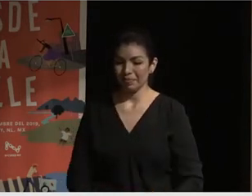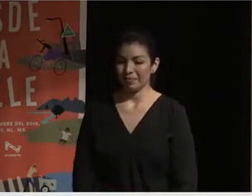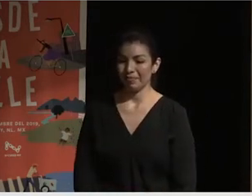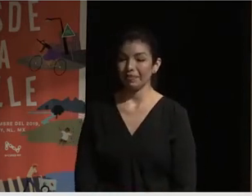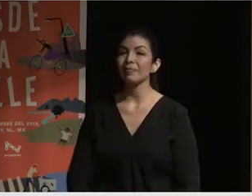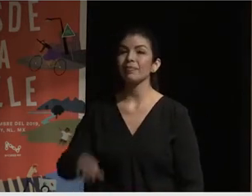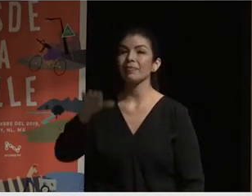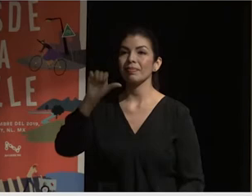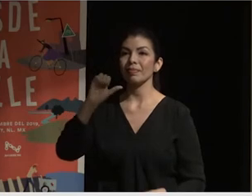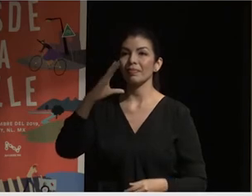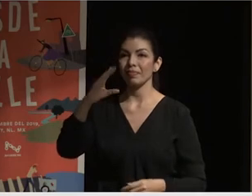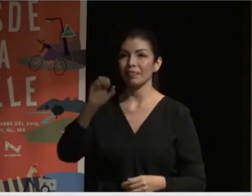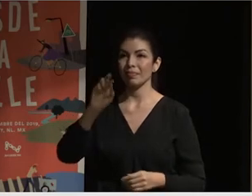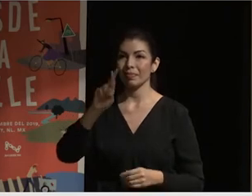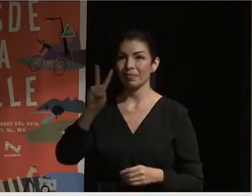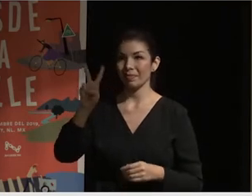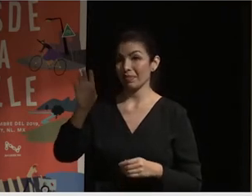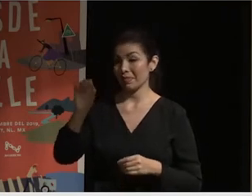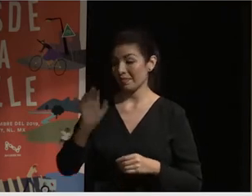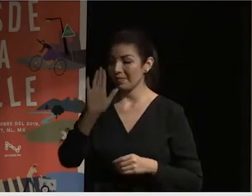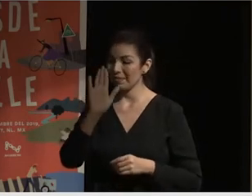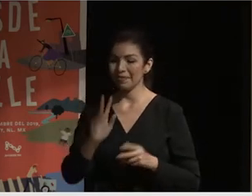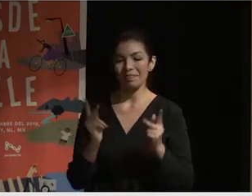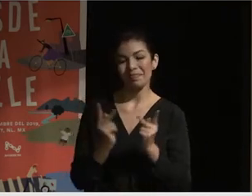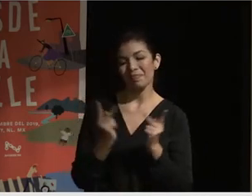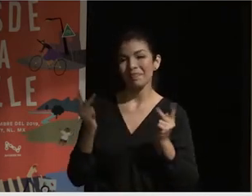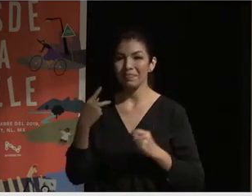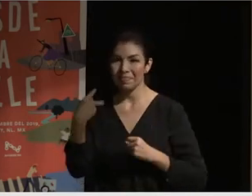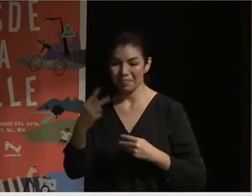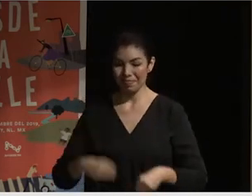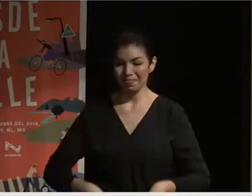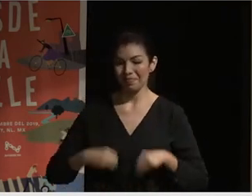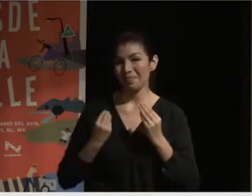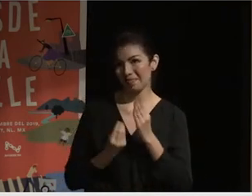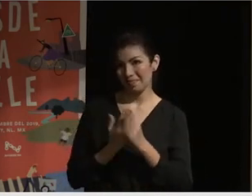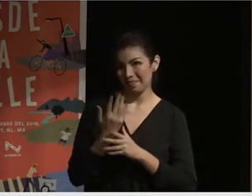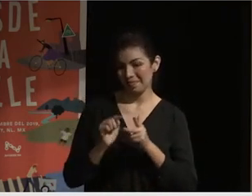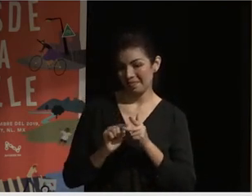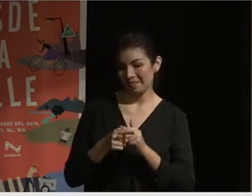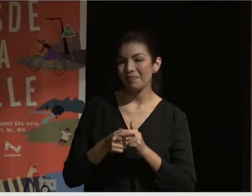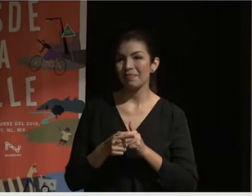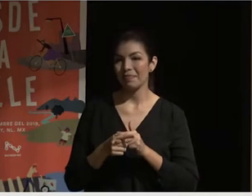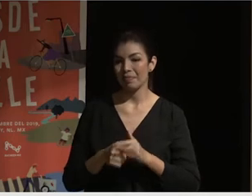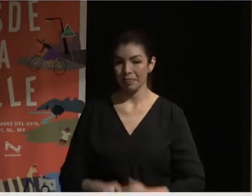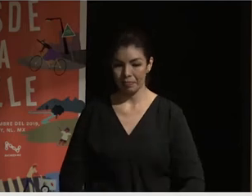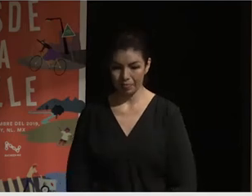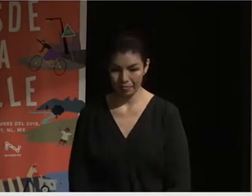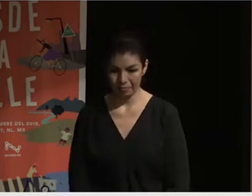Acervo es simplemente el entorno perfecto de tu nueva vida. Acervo Central Living, by Marnos.